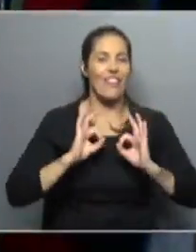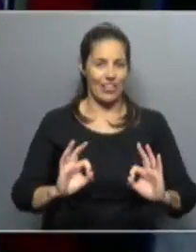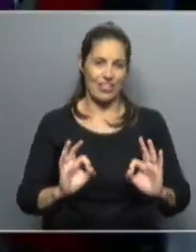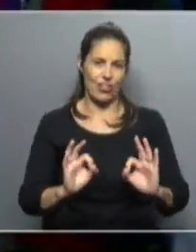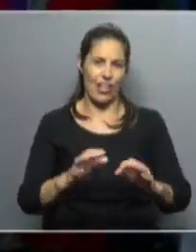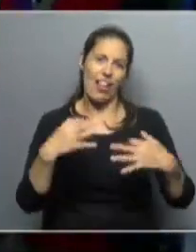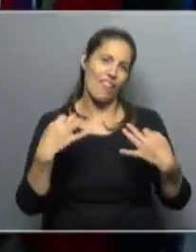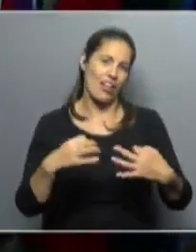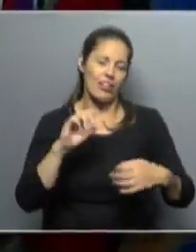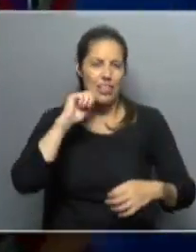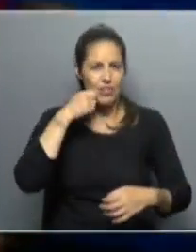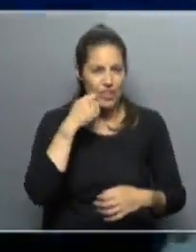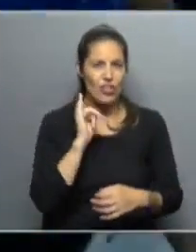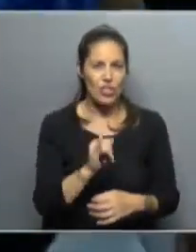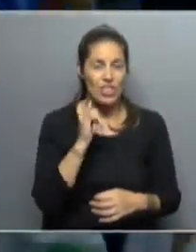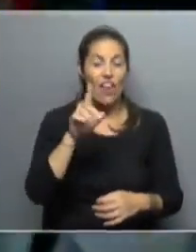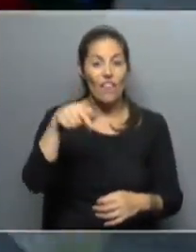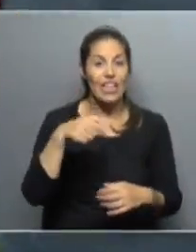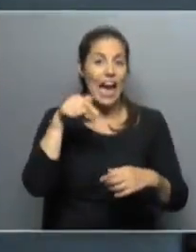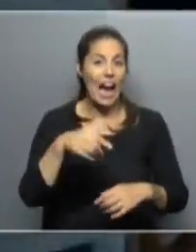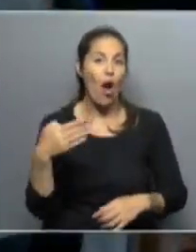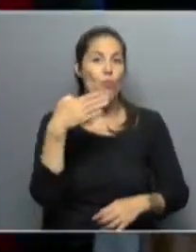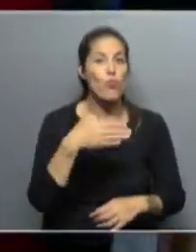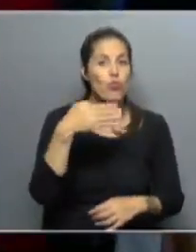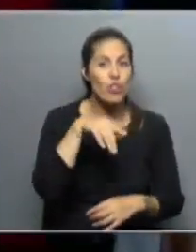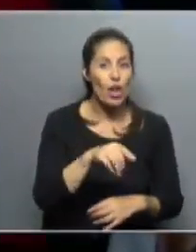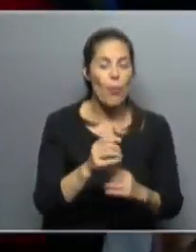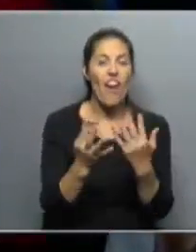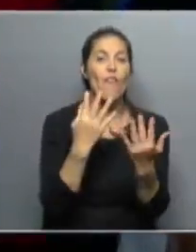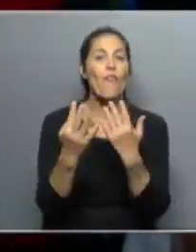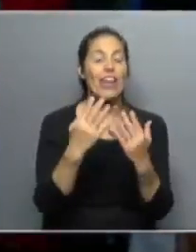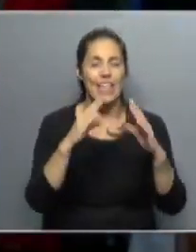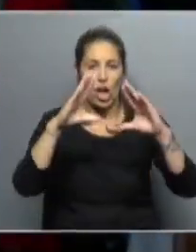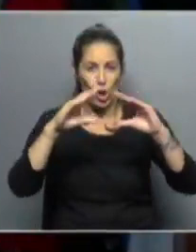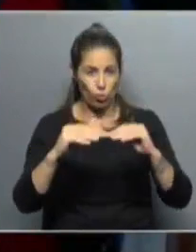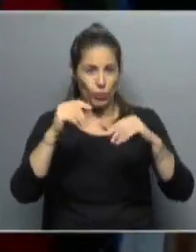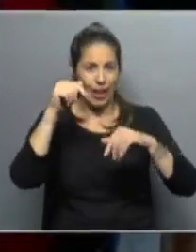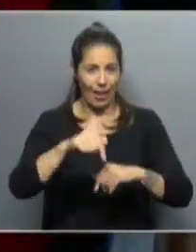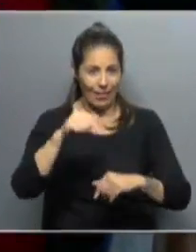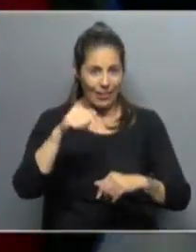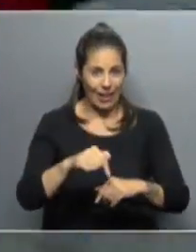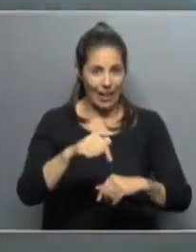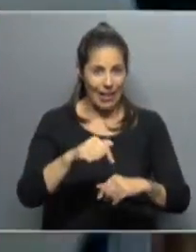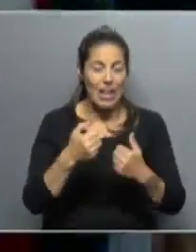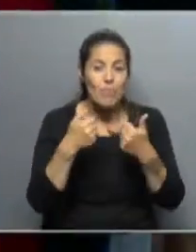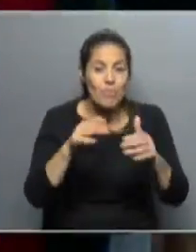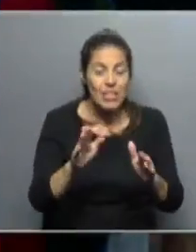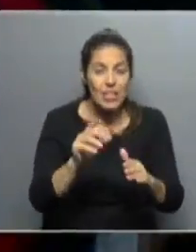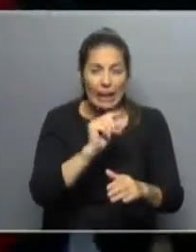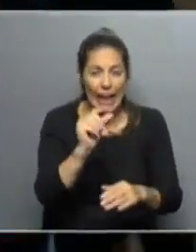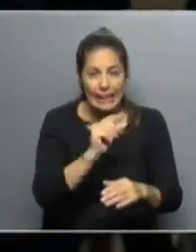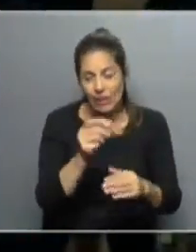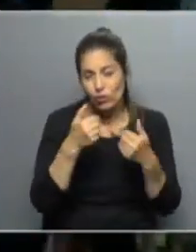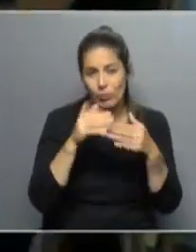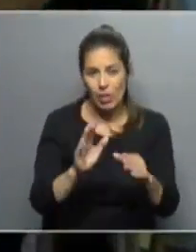verdad que divino. Y bueno, me vine al buceo porque hay una feria nocturna acá que acaba de empezar hace un